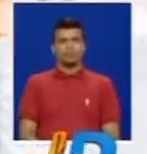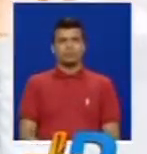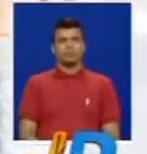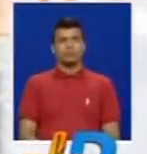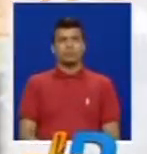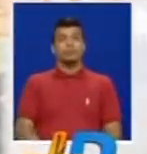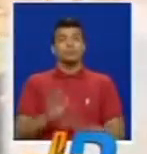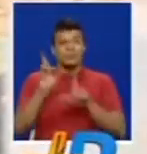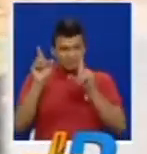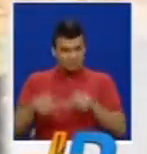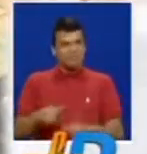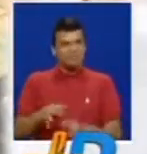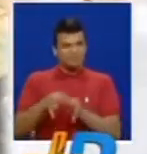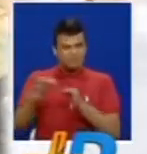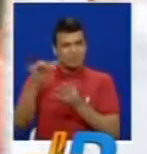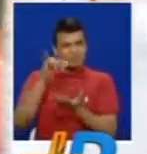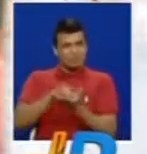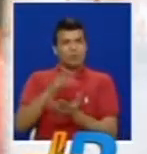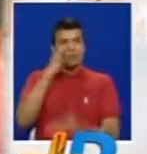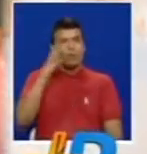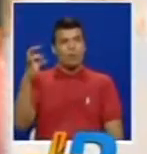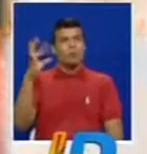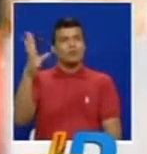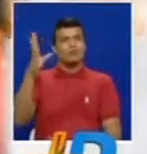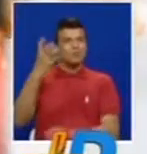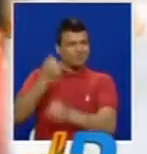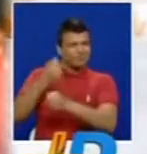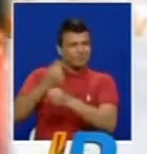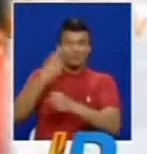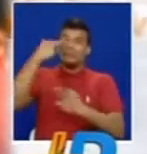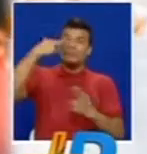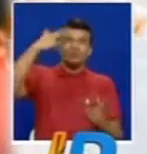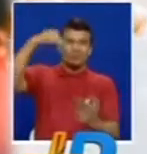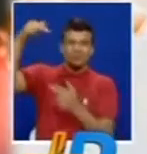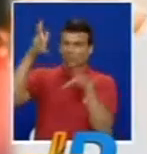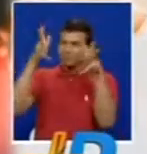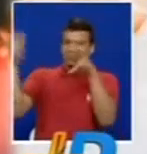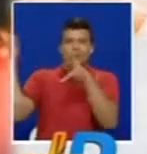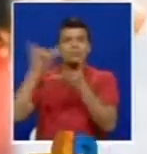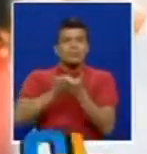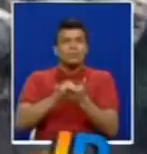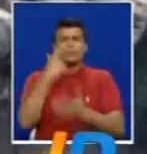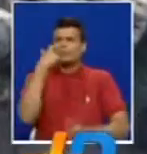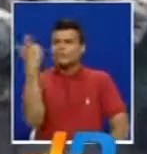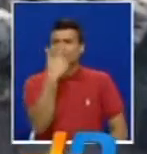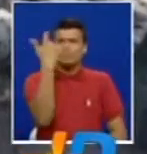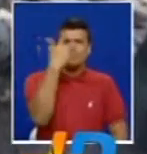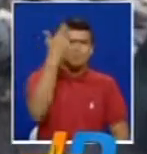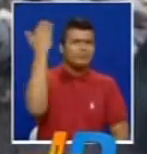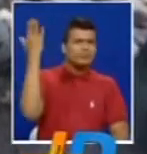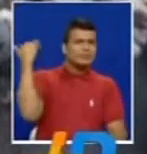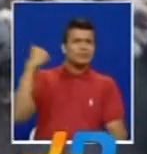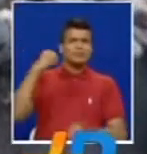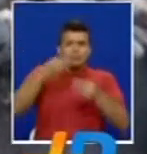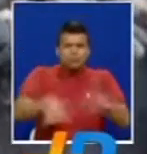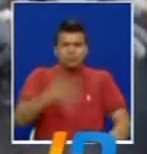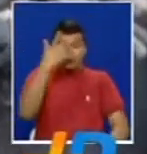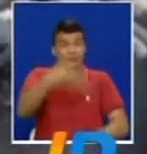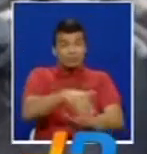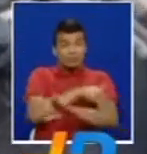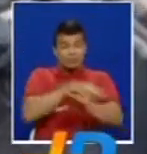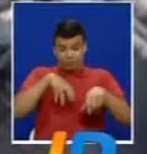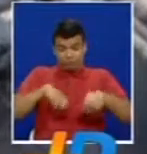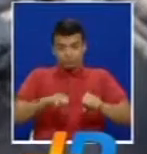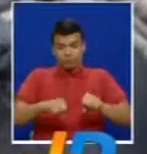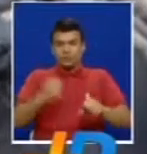También en Santander de Quilichao, un recreacionista continúa desaparecido. Las autoridades incrementaron su búsqueda luego de encontrar incinerada la motocicleta en la